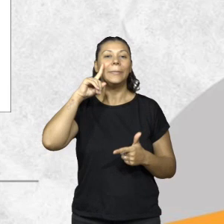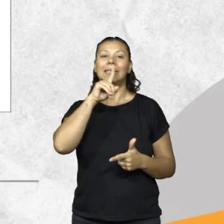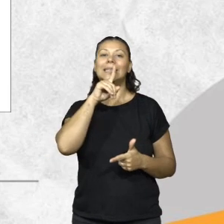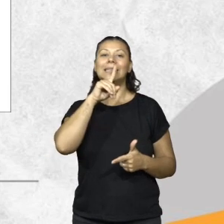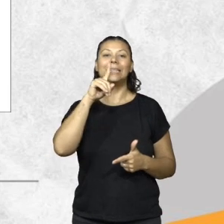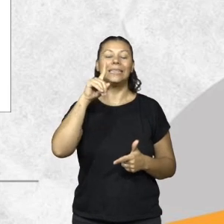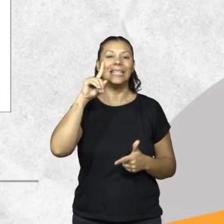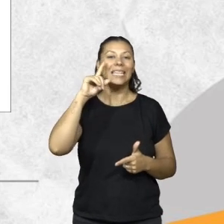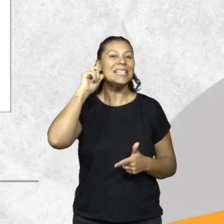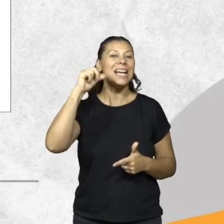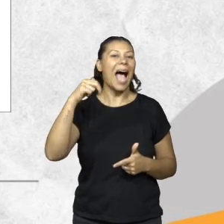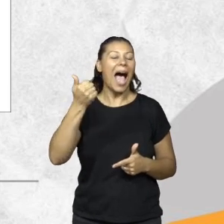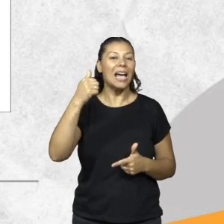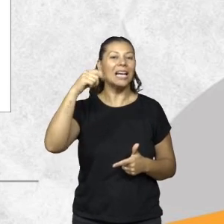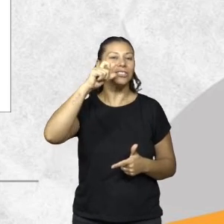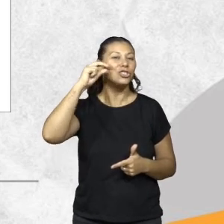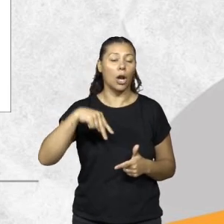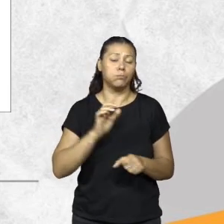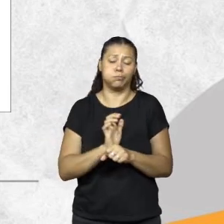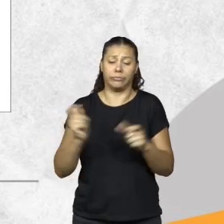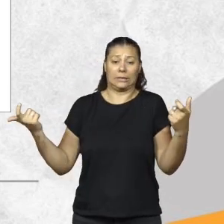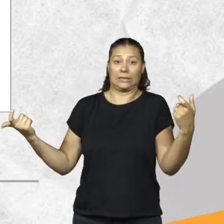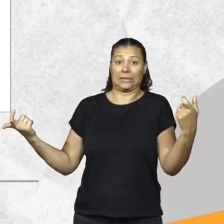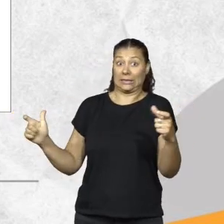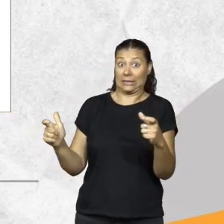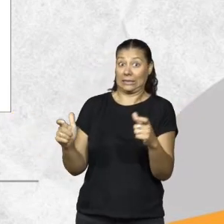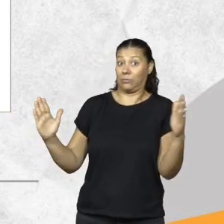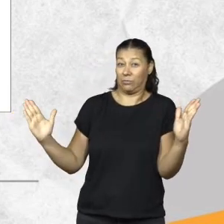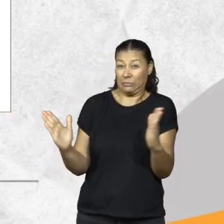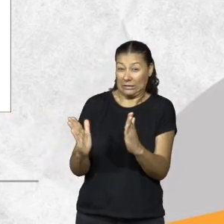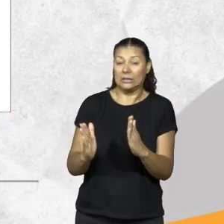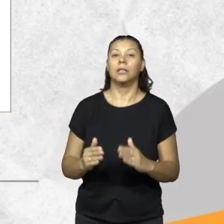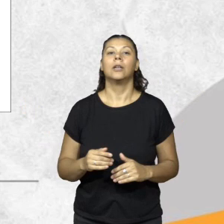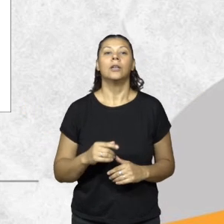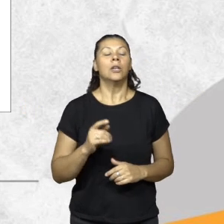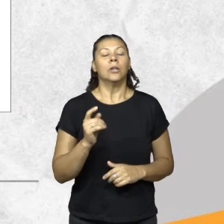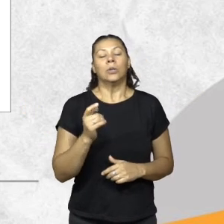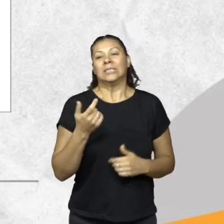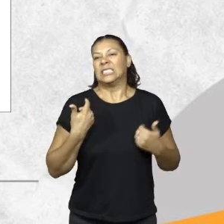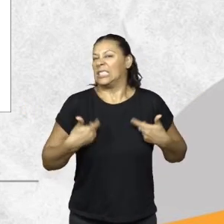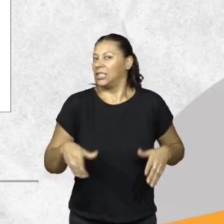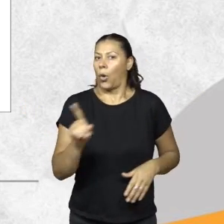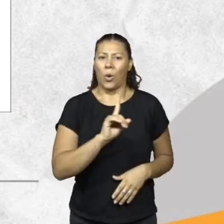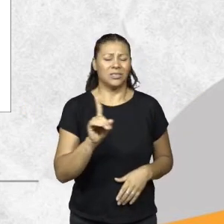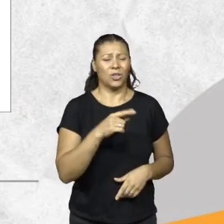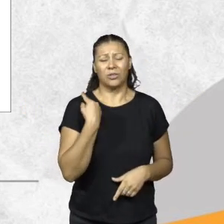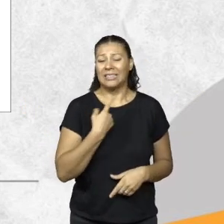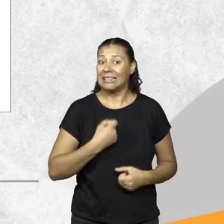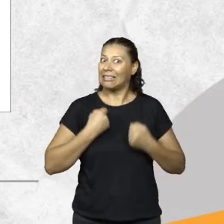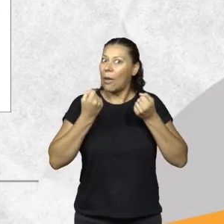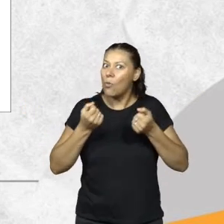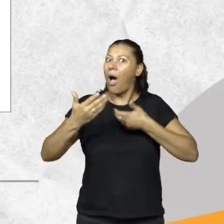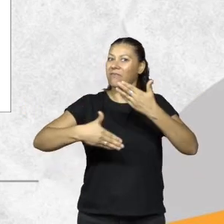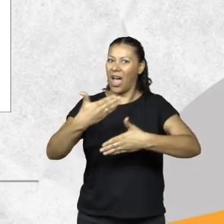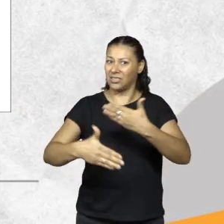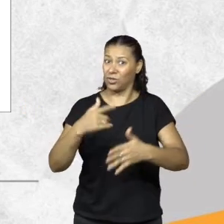en esa recién estamos, no es tan sencilla, estamos tratando de avanzar. Les estoy hablando de un programa que empezó a partir